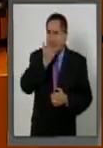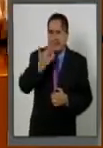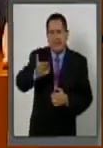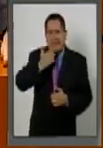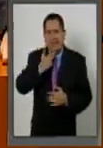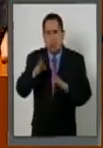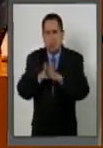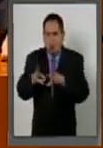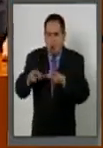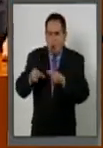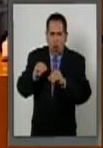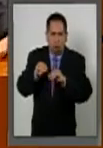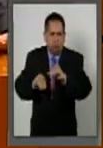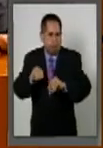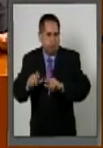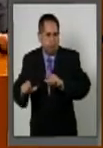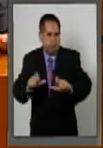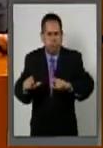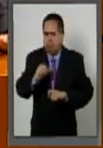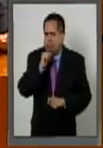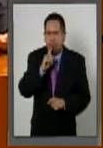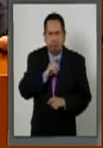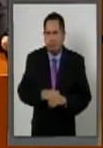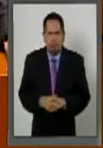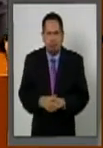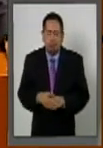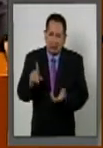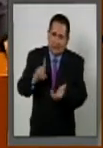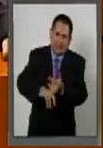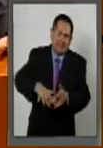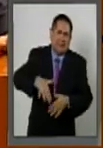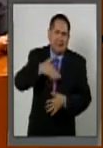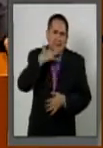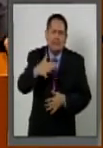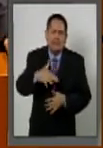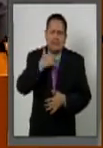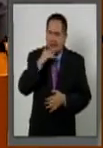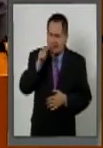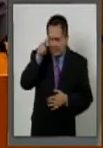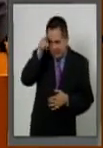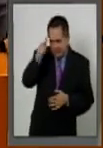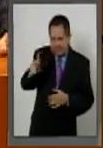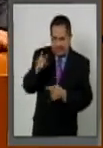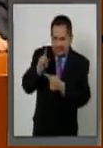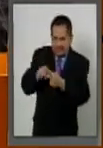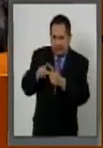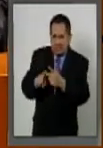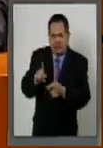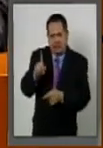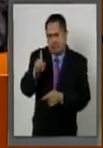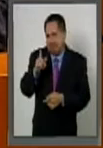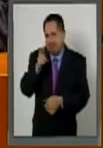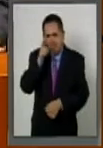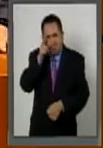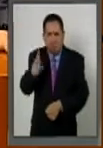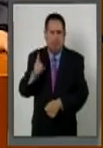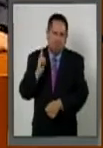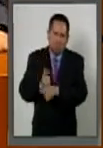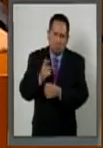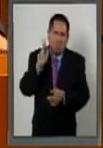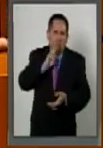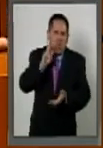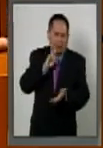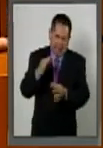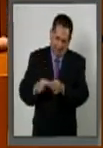en cuanto al gasto público sino terribles casos de corrupción que están plenamente documentados y lo quiero decir